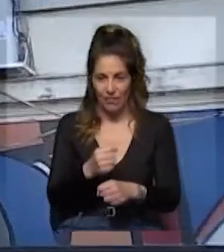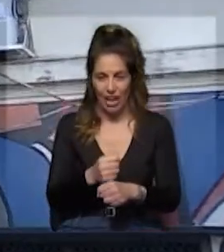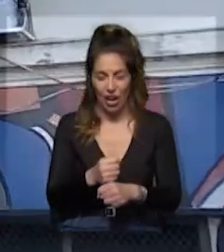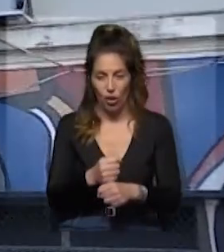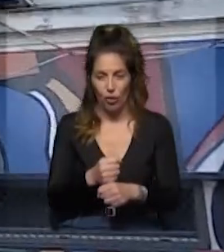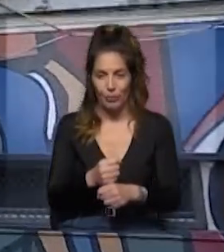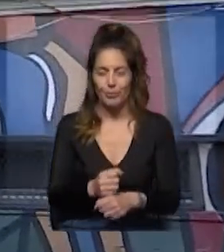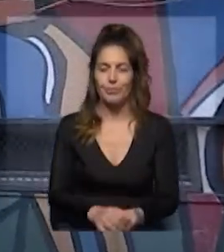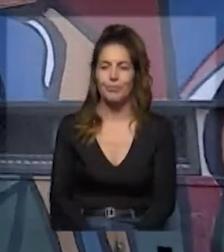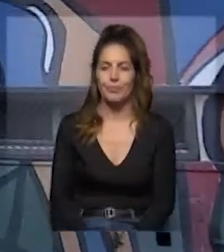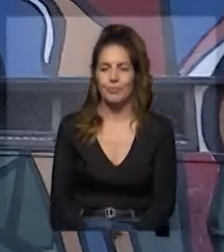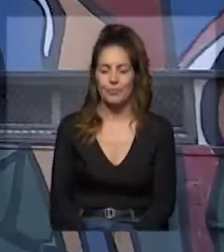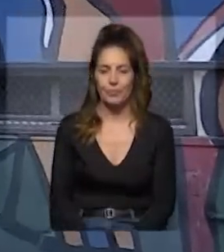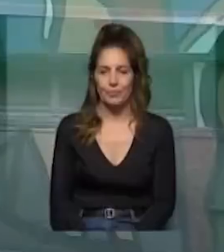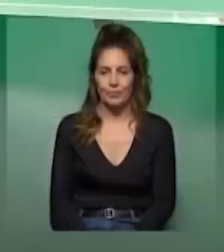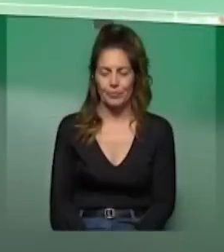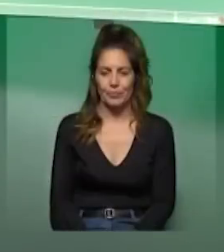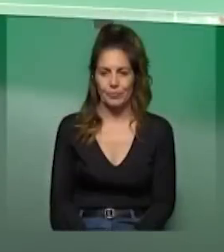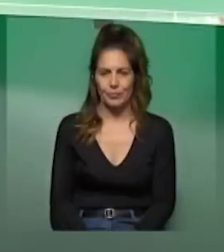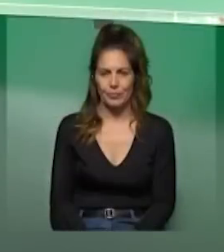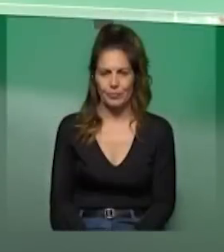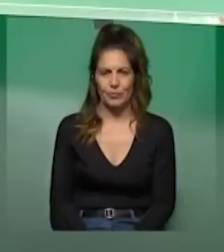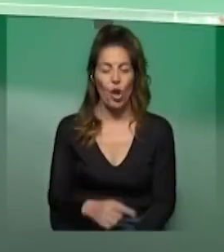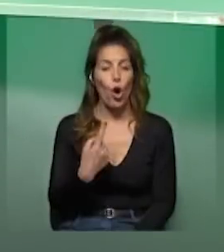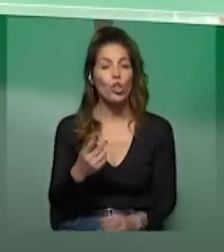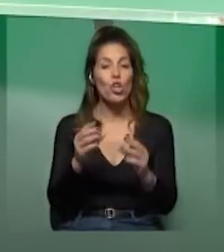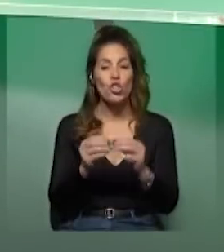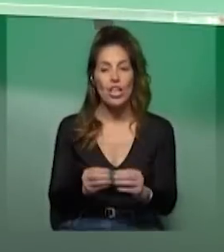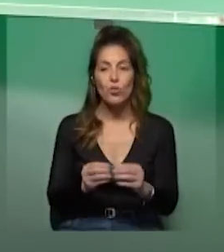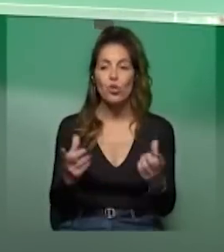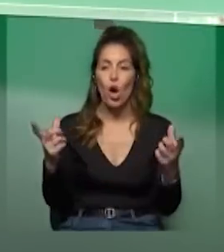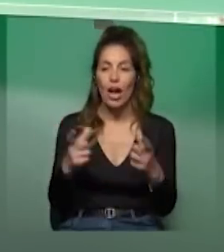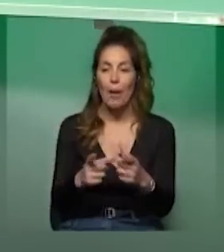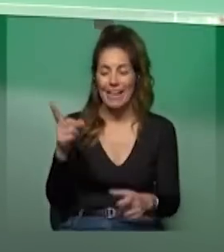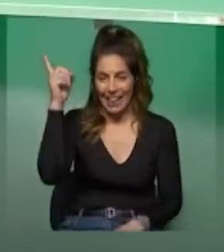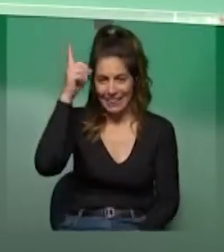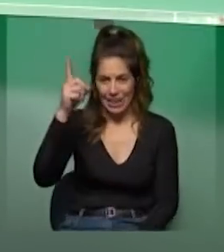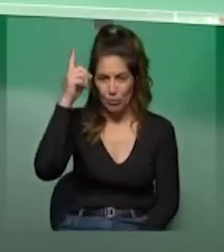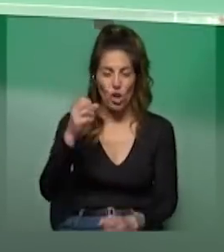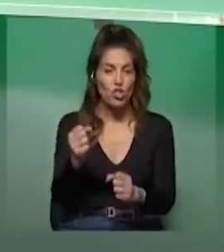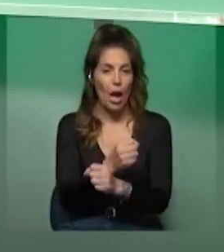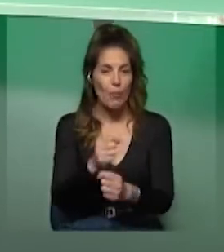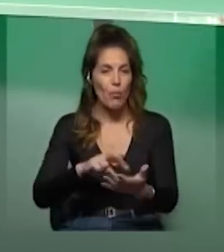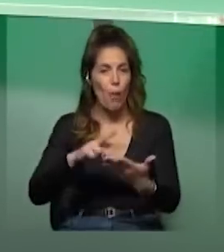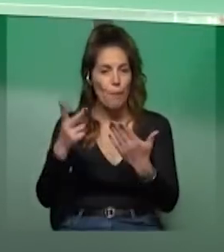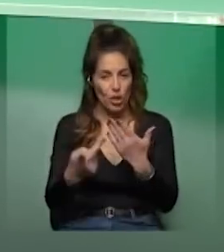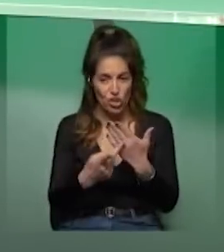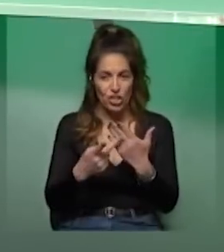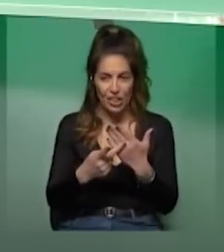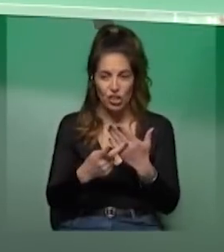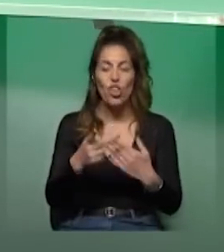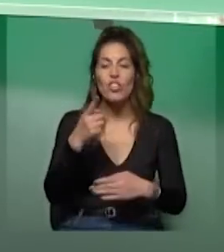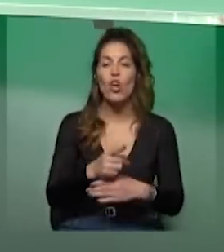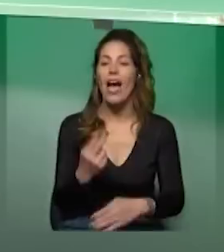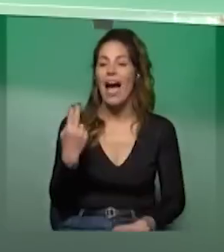seguridad social vamos con os asuntos ahora la cámara de diputados aprobó un proyecto de resolución que